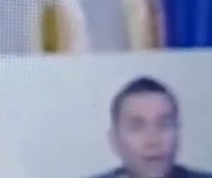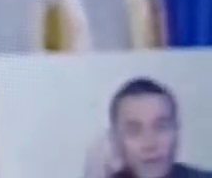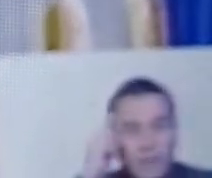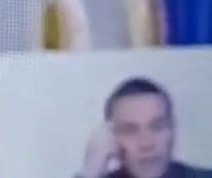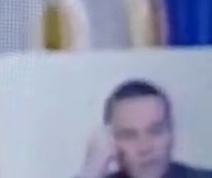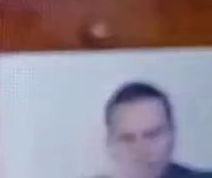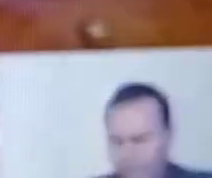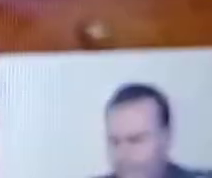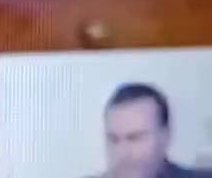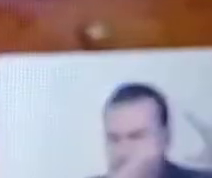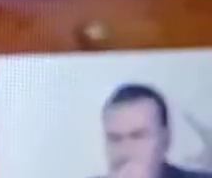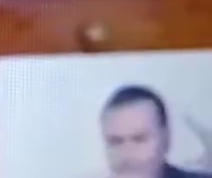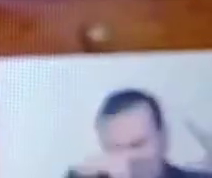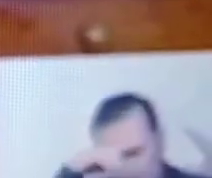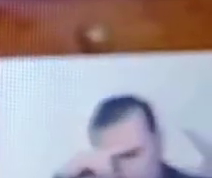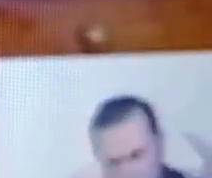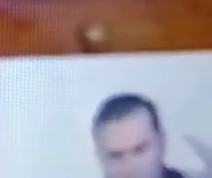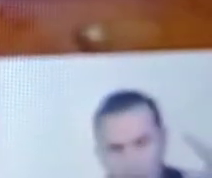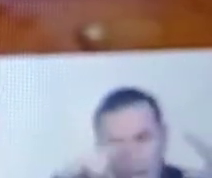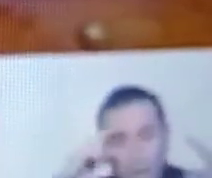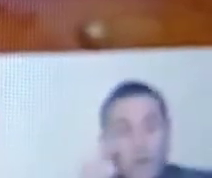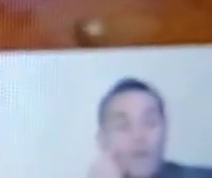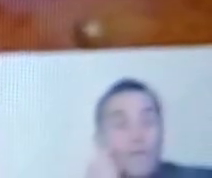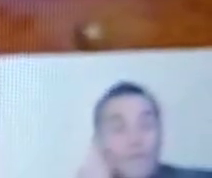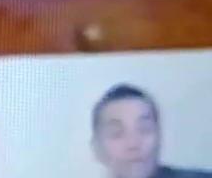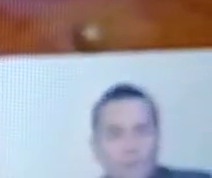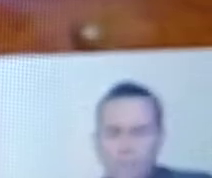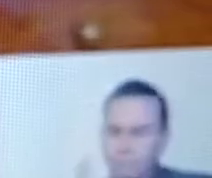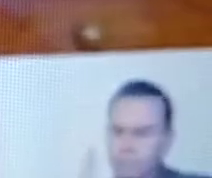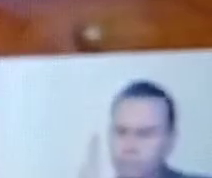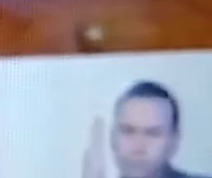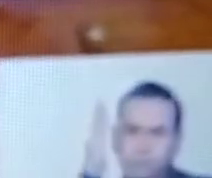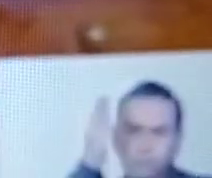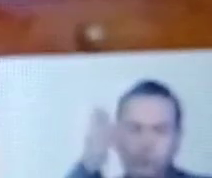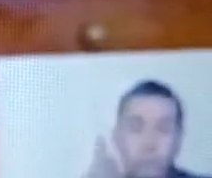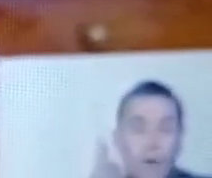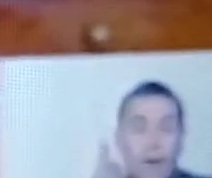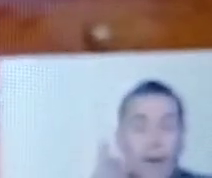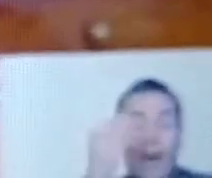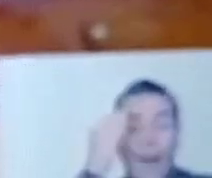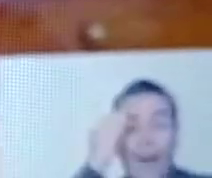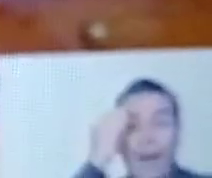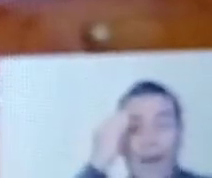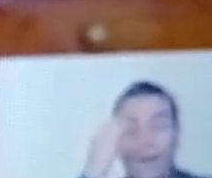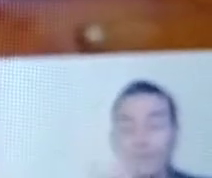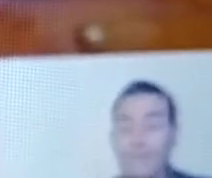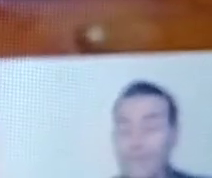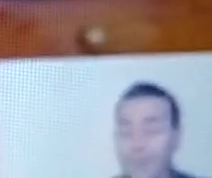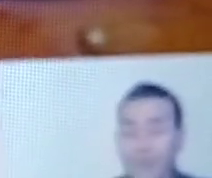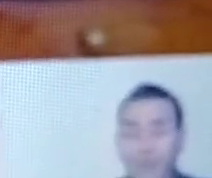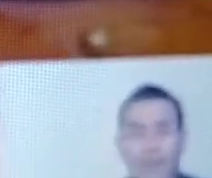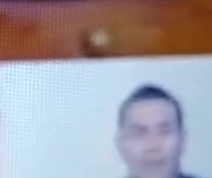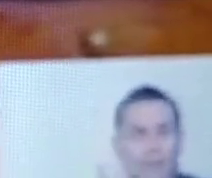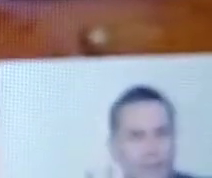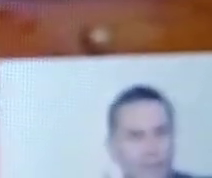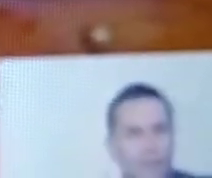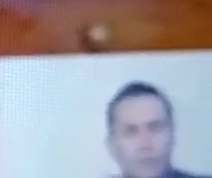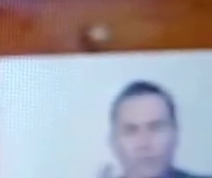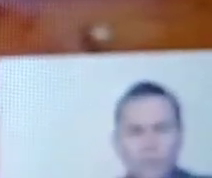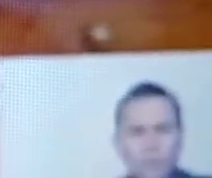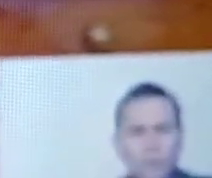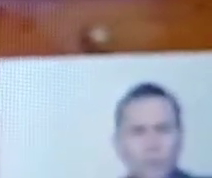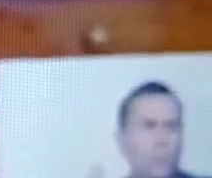gigantes. En un camino que va hacia el futuro, pero que respete y valora de dónde venimos, nuestras tradiciones, nuestras costumbres, nuestra